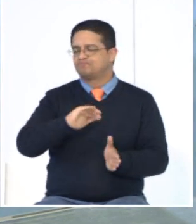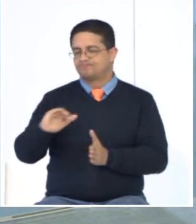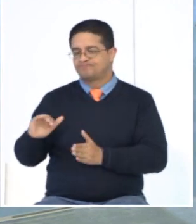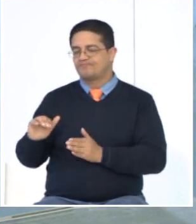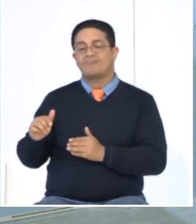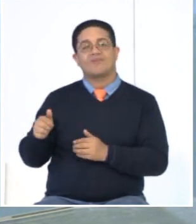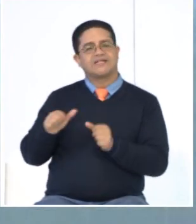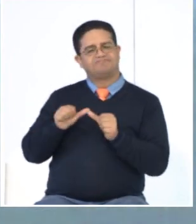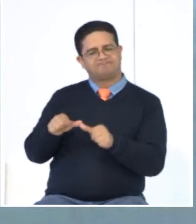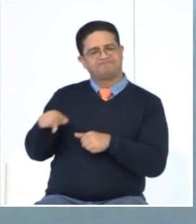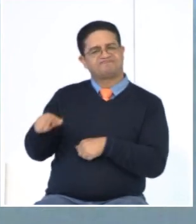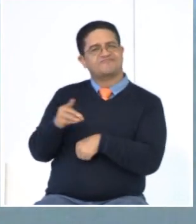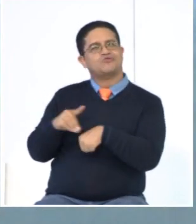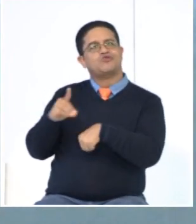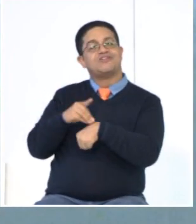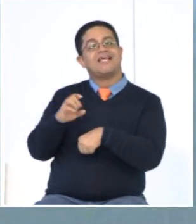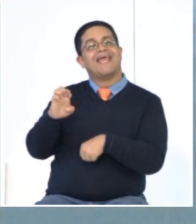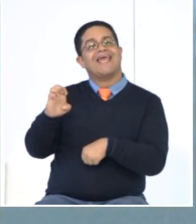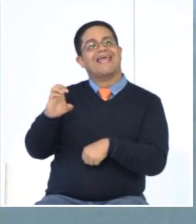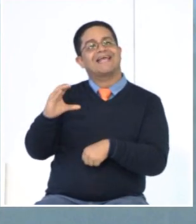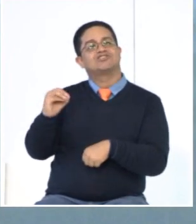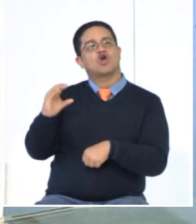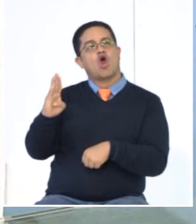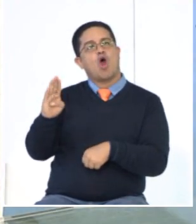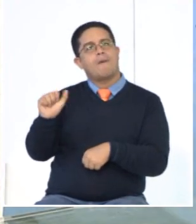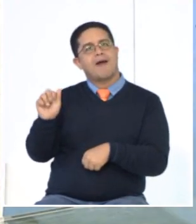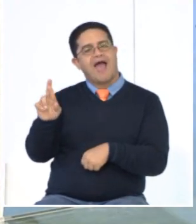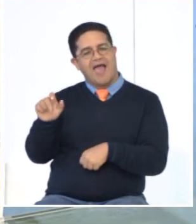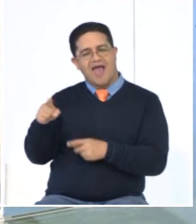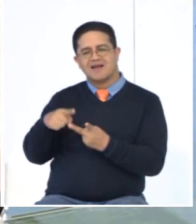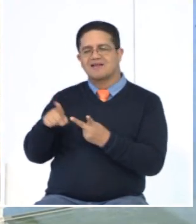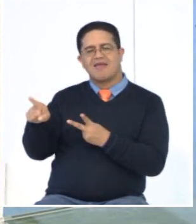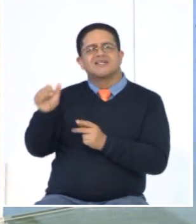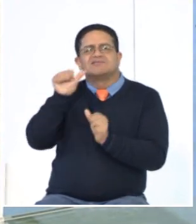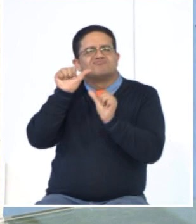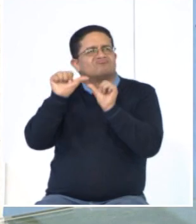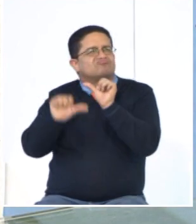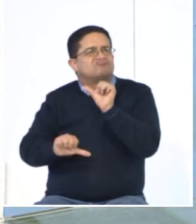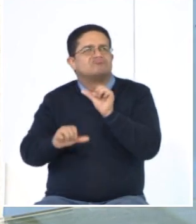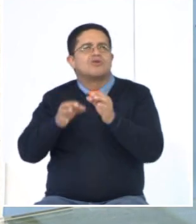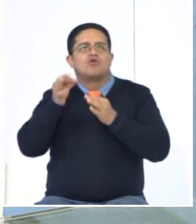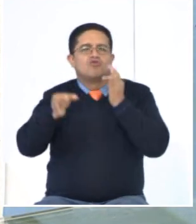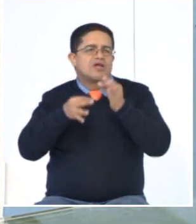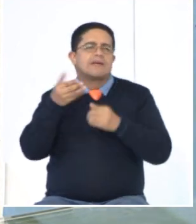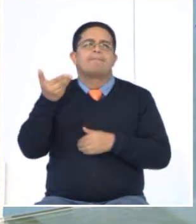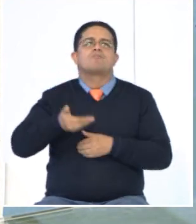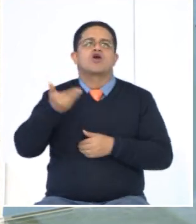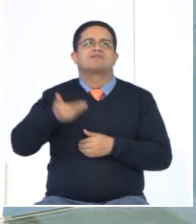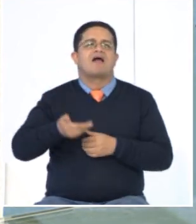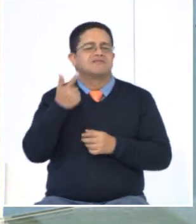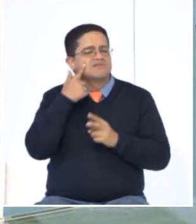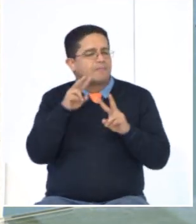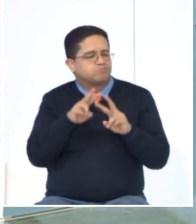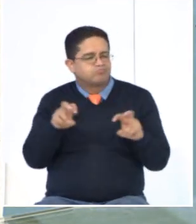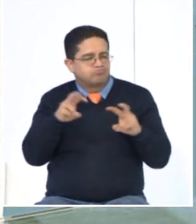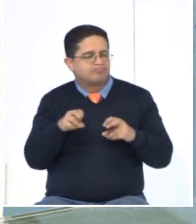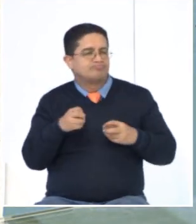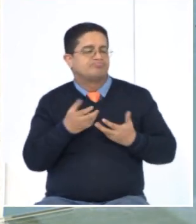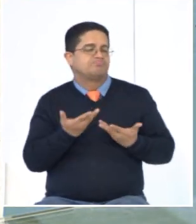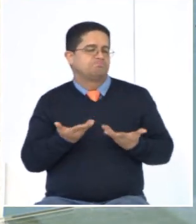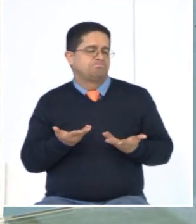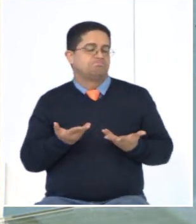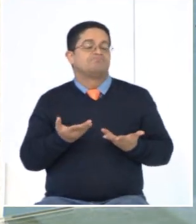conversando con Jimena Escobar, médico radiólogo, y estábamos hablando sobre la importancia de los estudios. Justamente